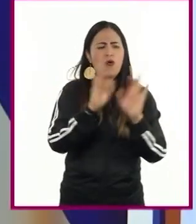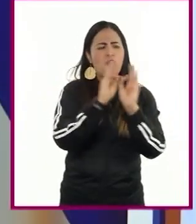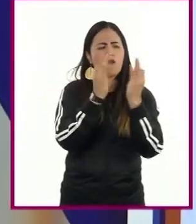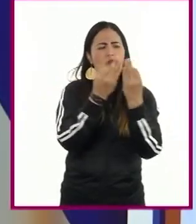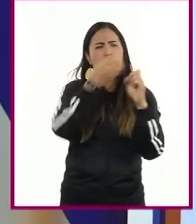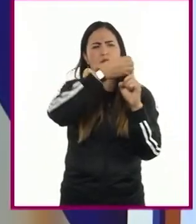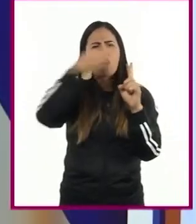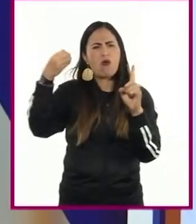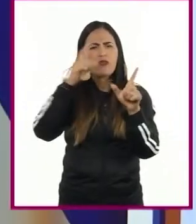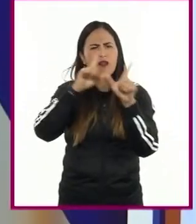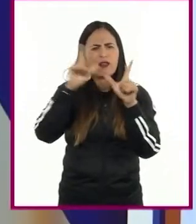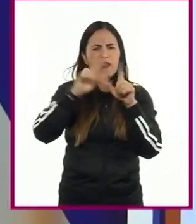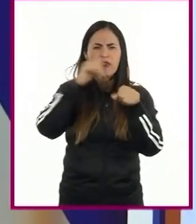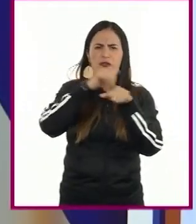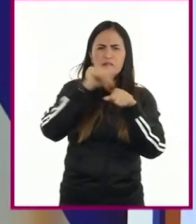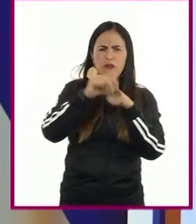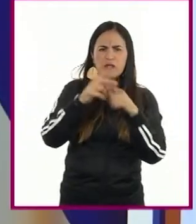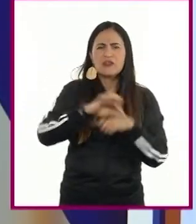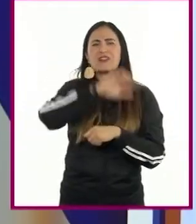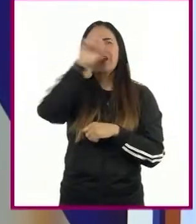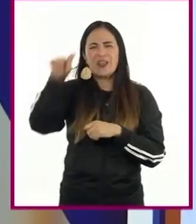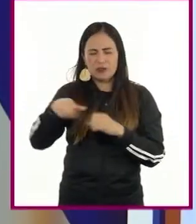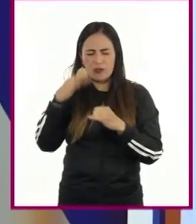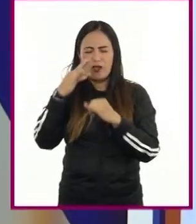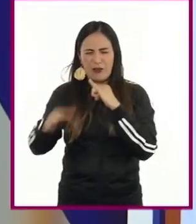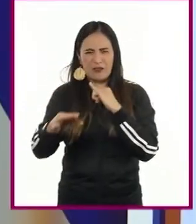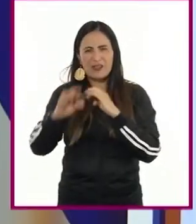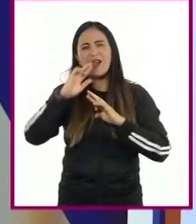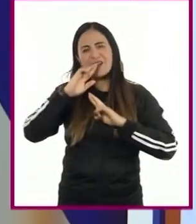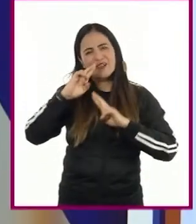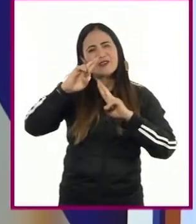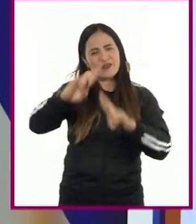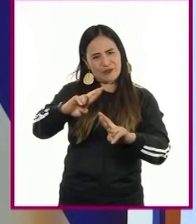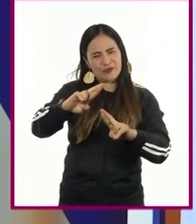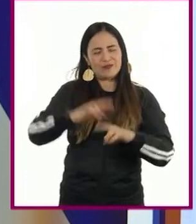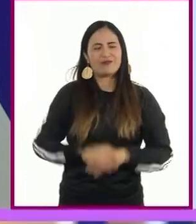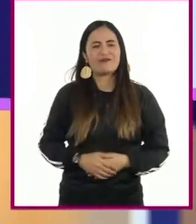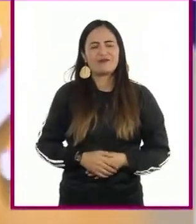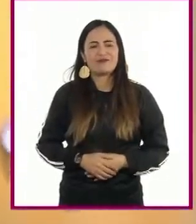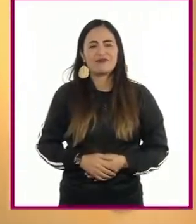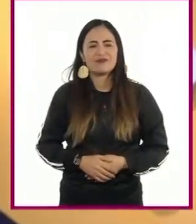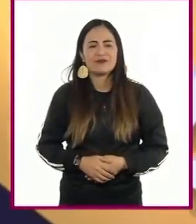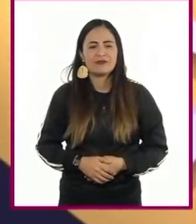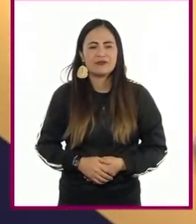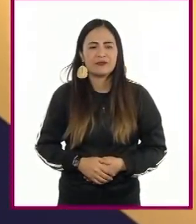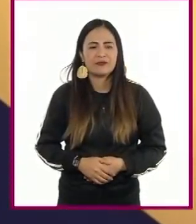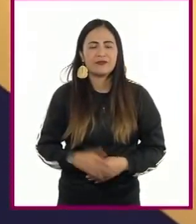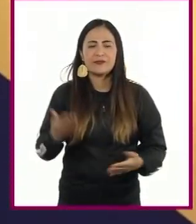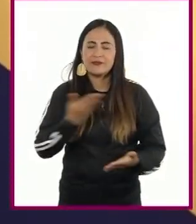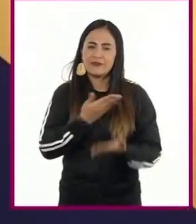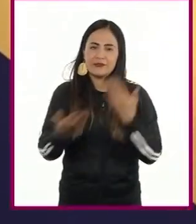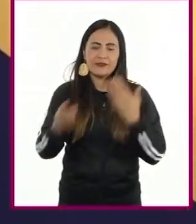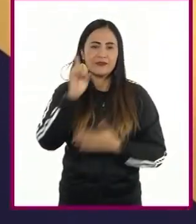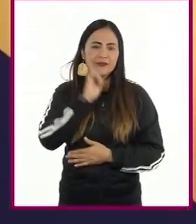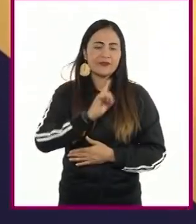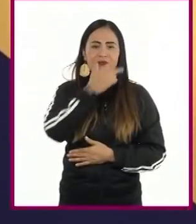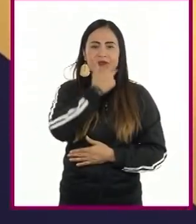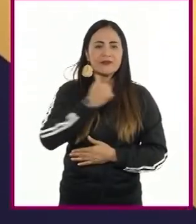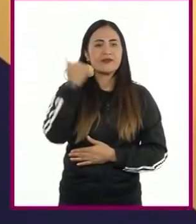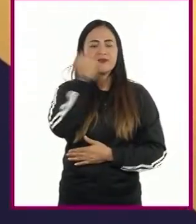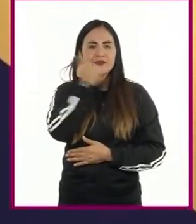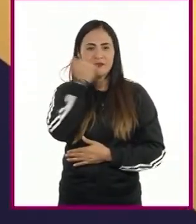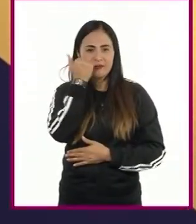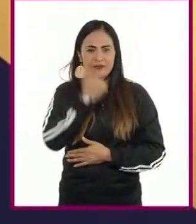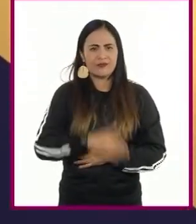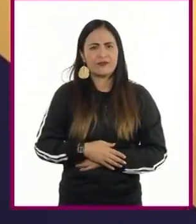Al final de esta sesión daremos respuesta al epigrama sobre la edad de Diofanto. Ahora, alumnas y alumnos, les